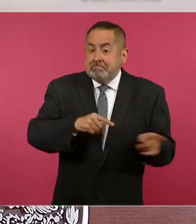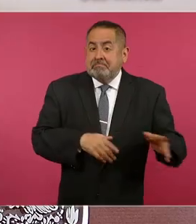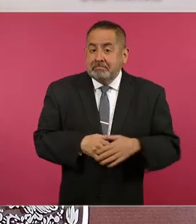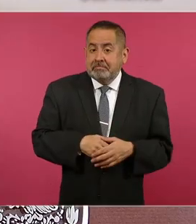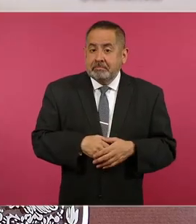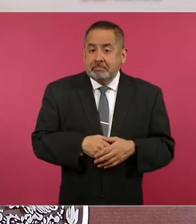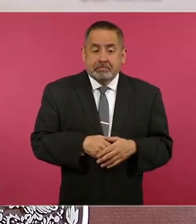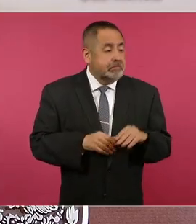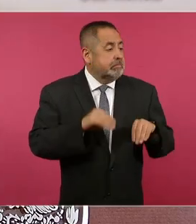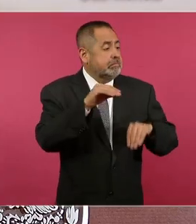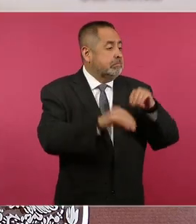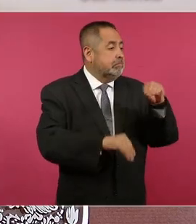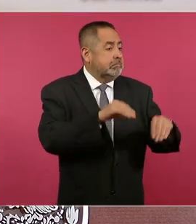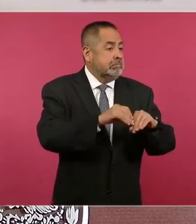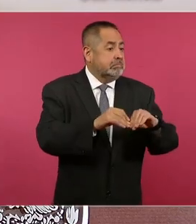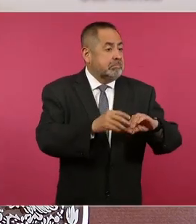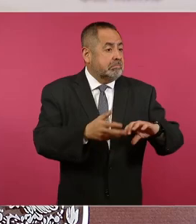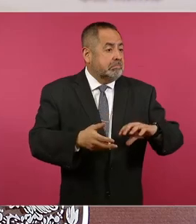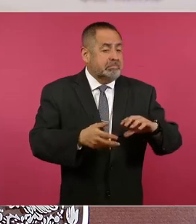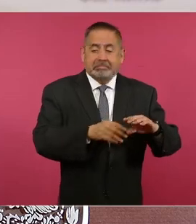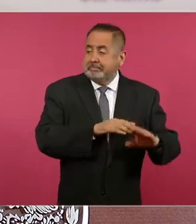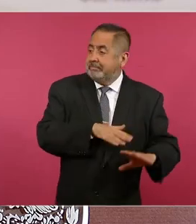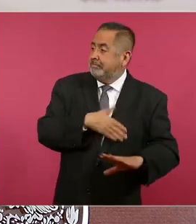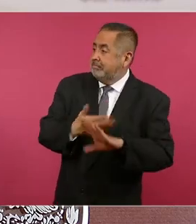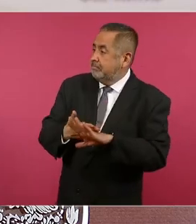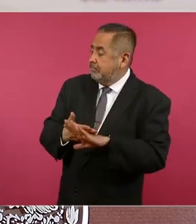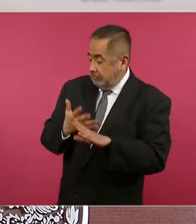como si fuesen infiltrados